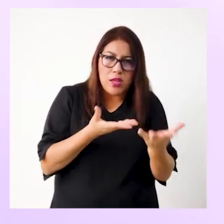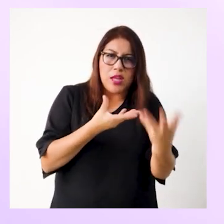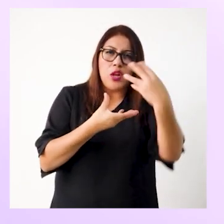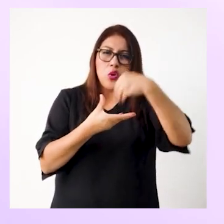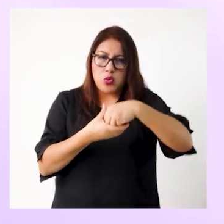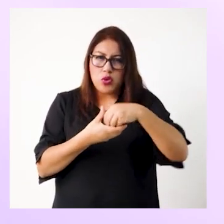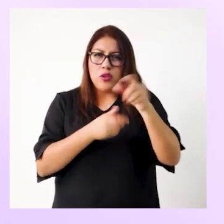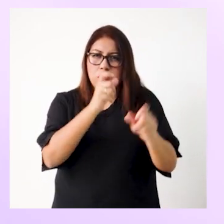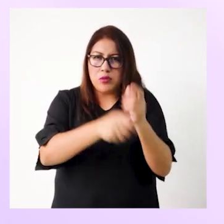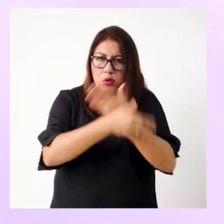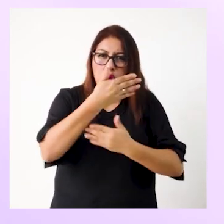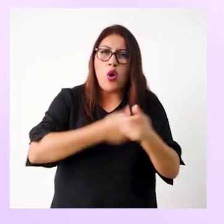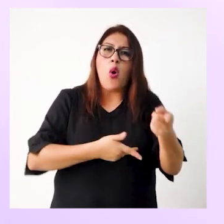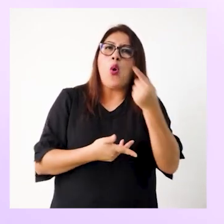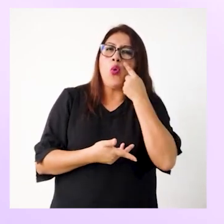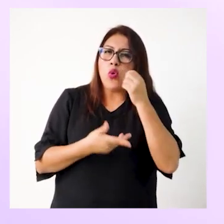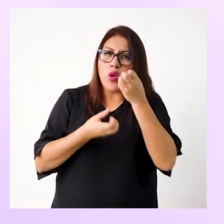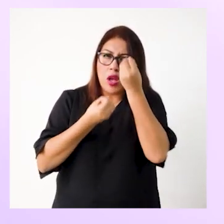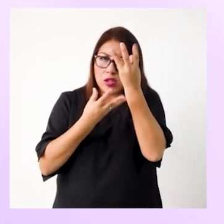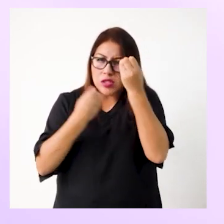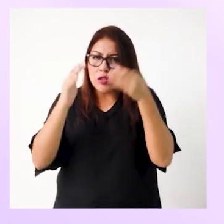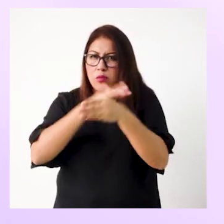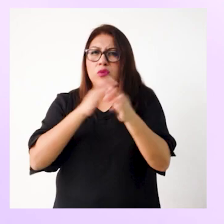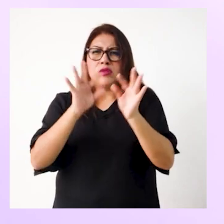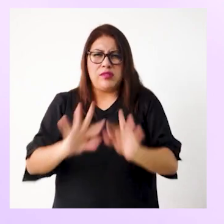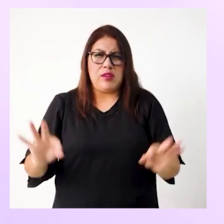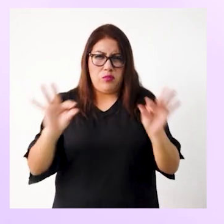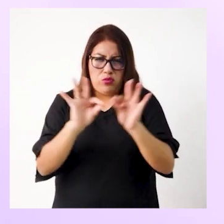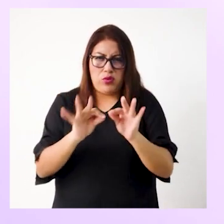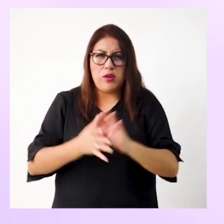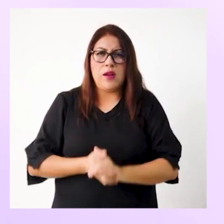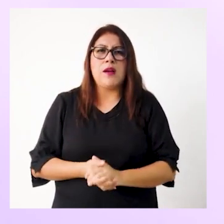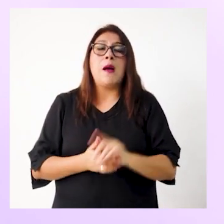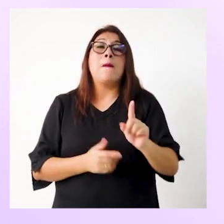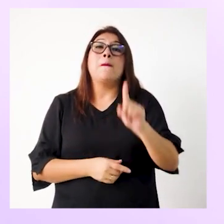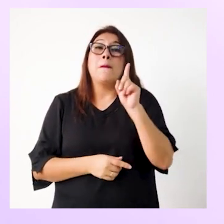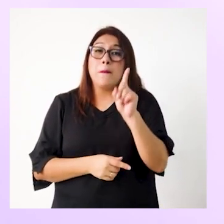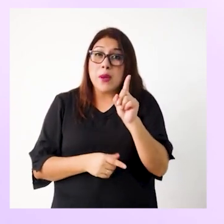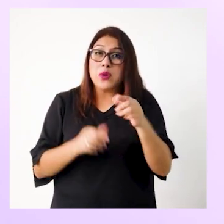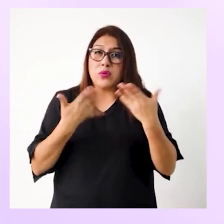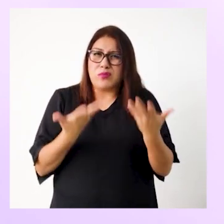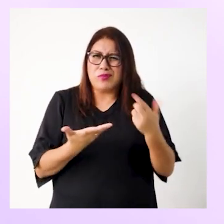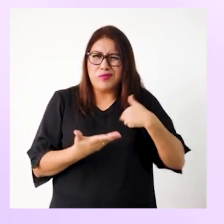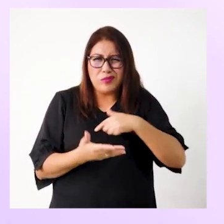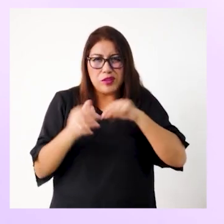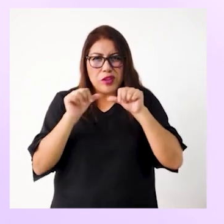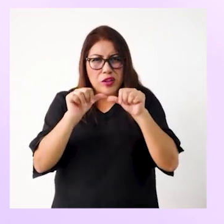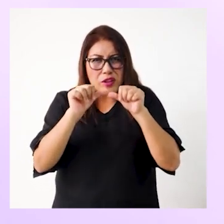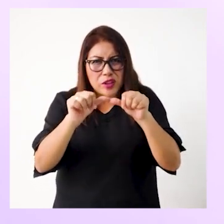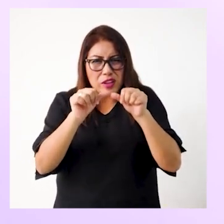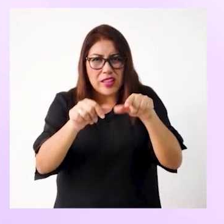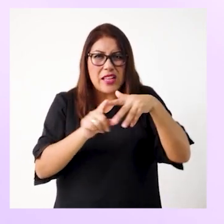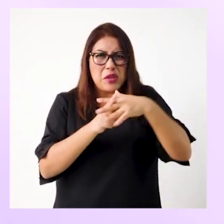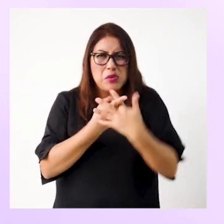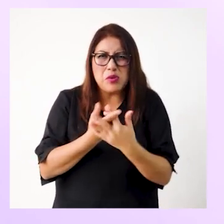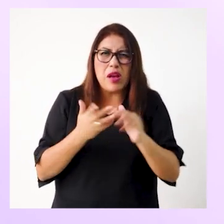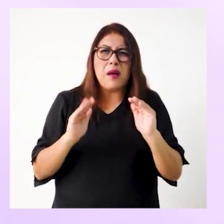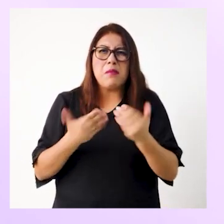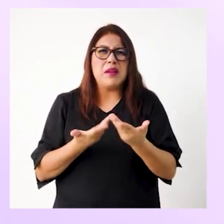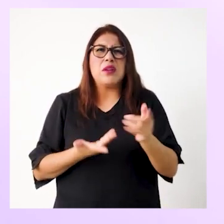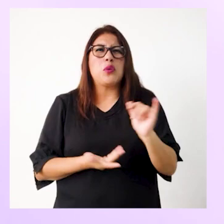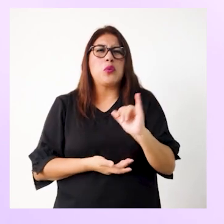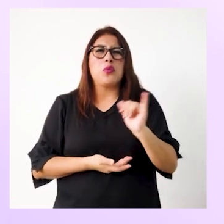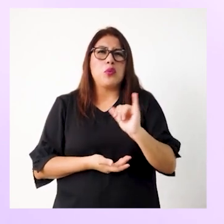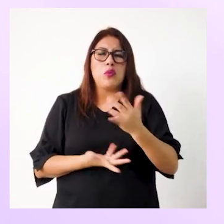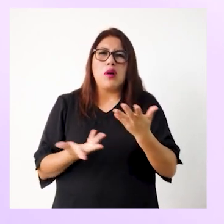incluidas y conozcan o accedan a información que es muy importante. No es posible, sin embargo, que continuemos en esta situación en la cual pareciera ser que